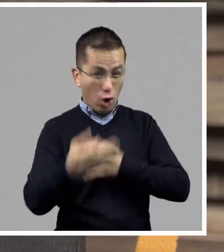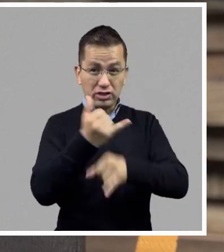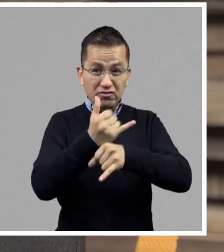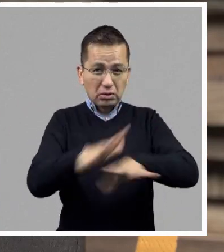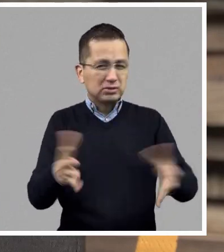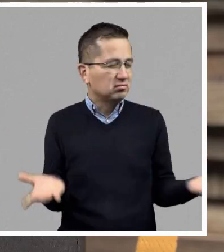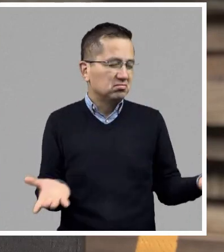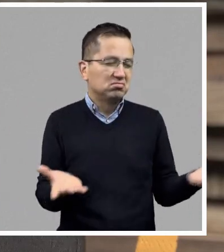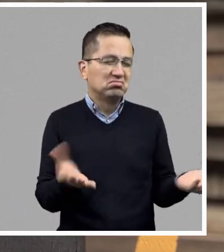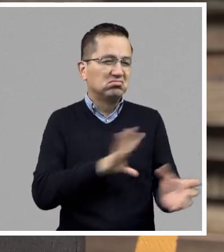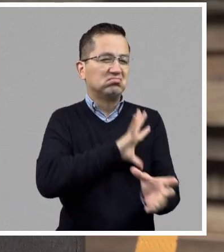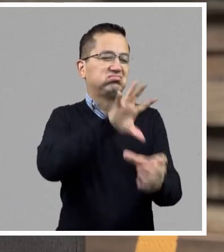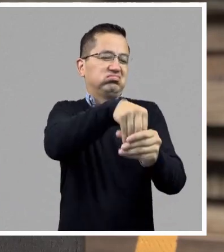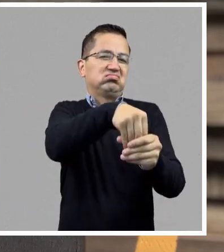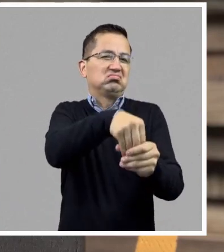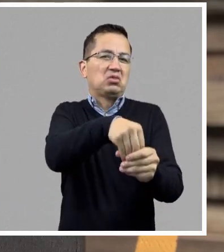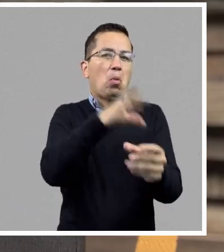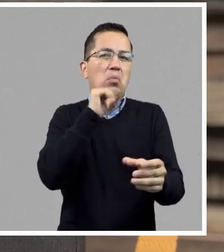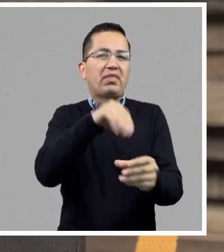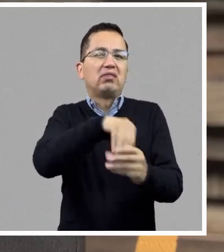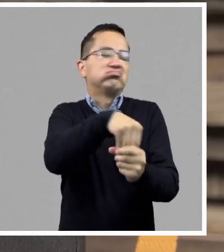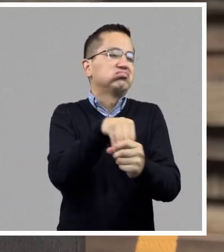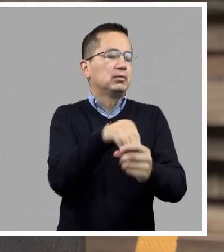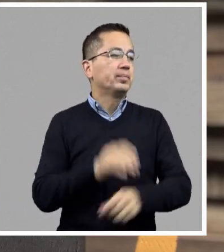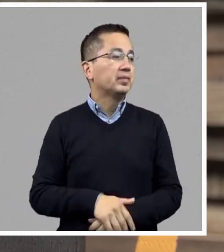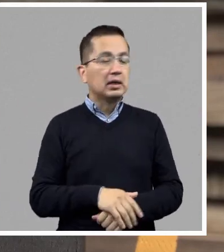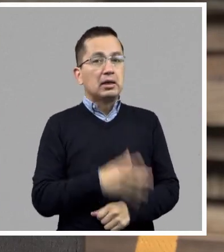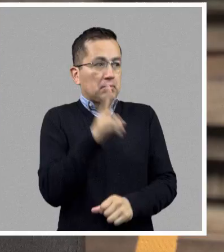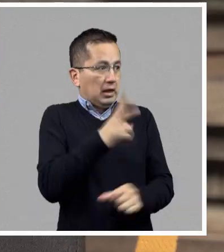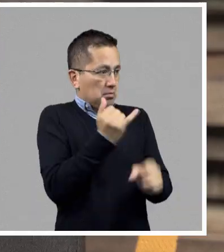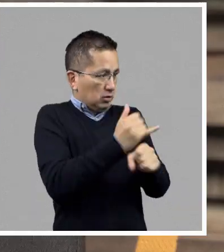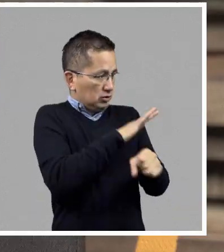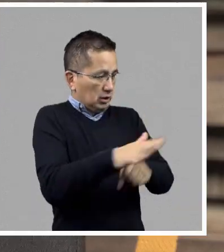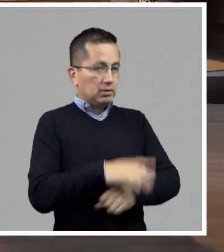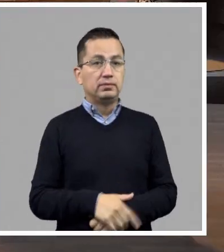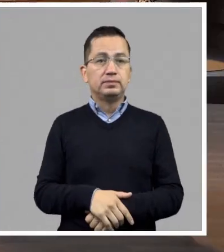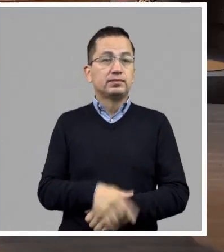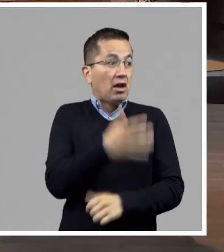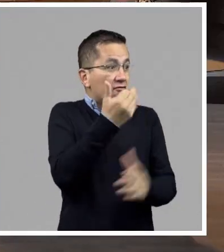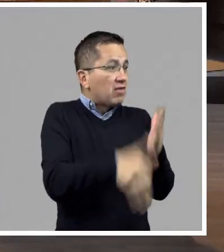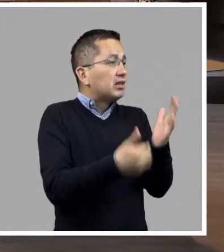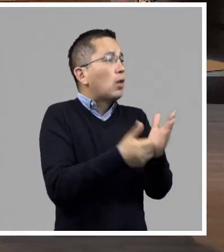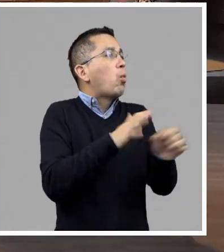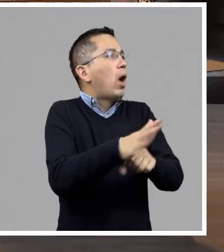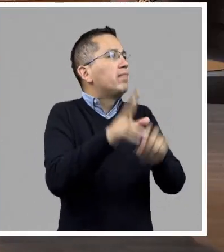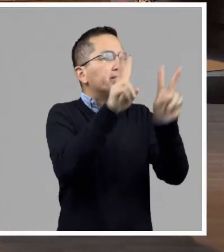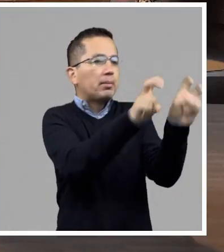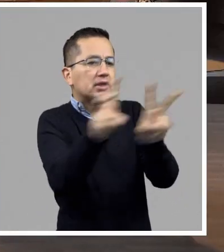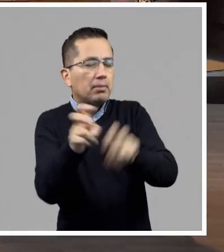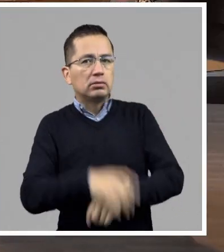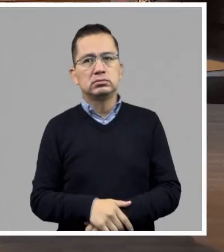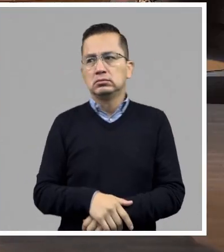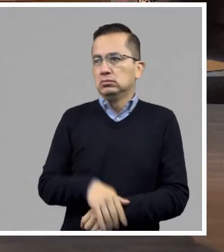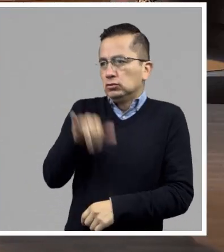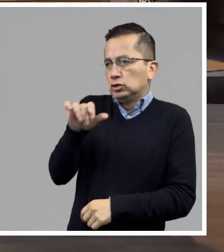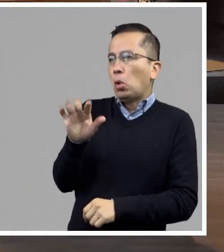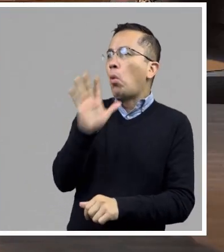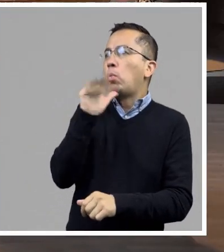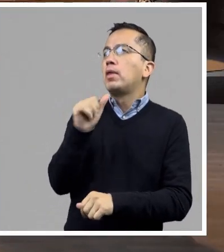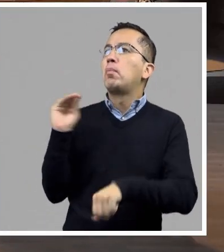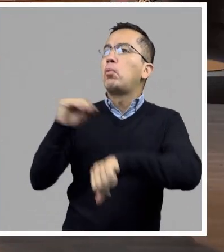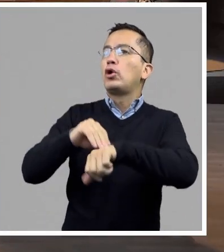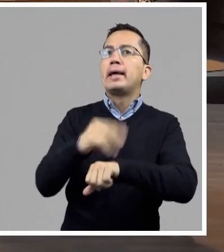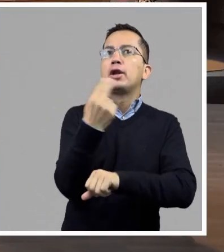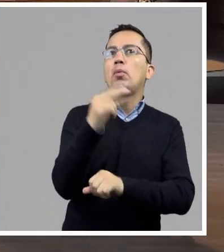que decir qué es lo que no vas a poner en el mapa sabes no cabe a lo mejor no puedes poner los nombres de todos los sindicatos por ejemplo ya todos los